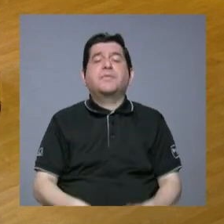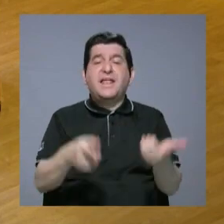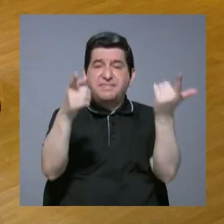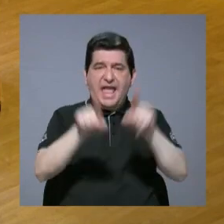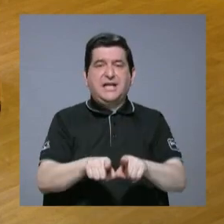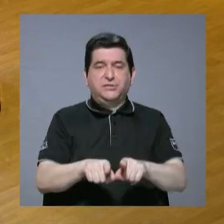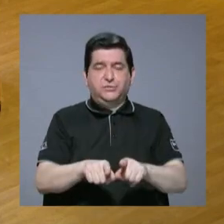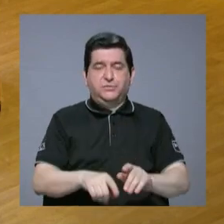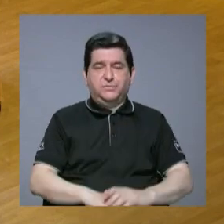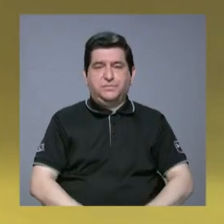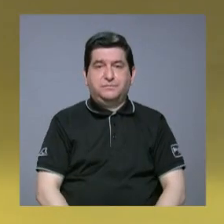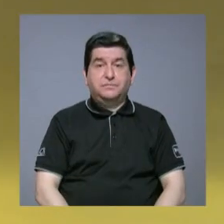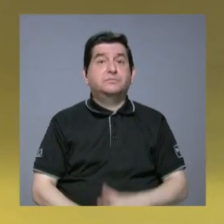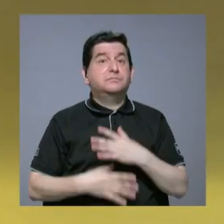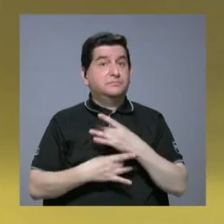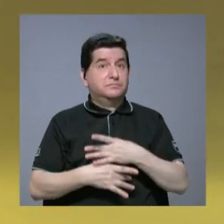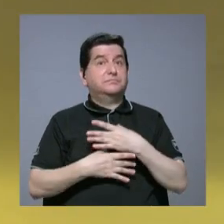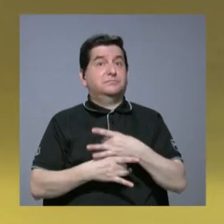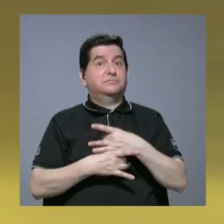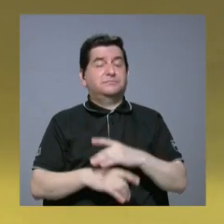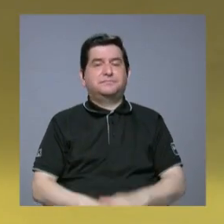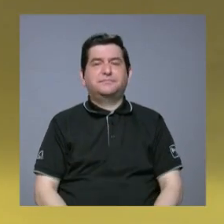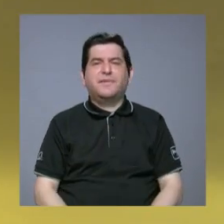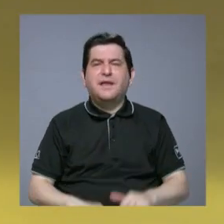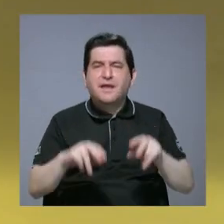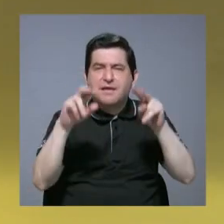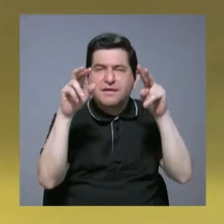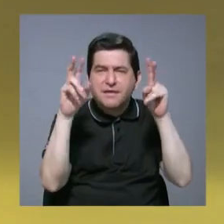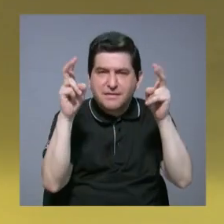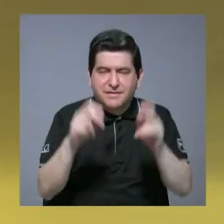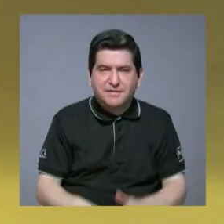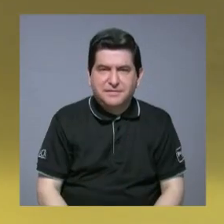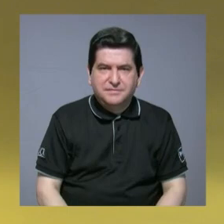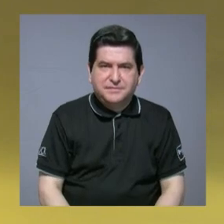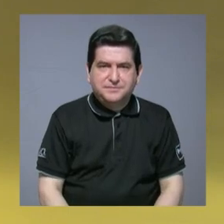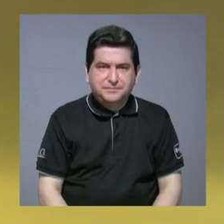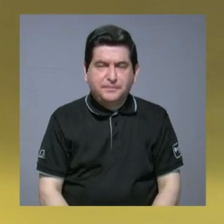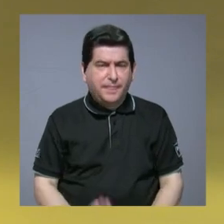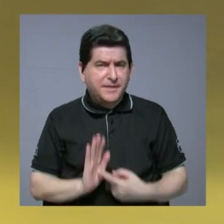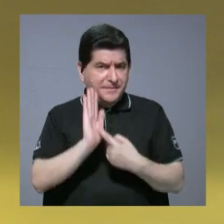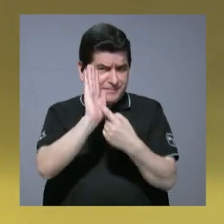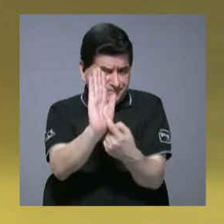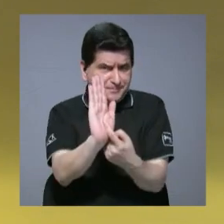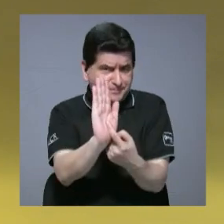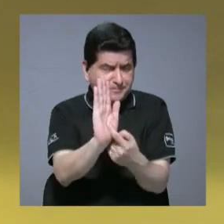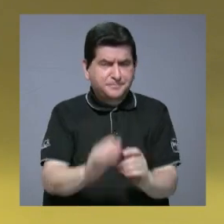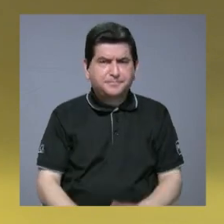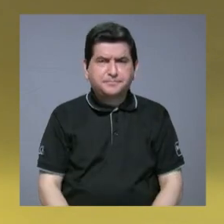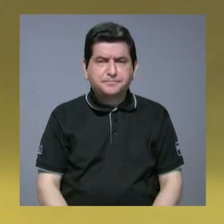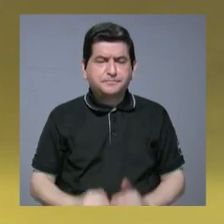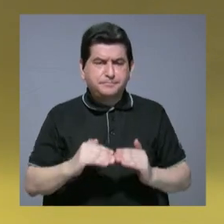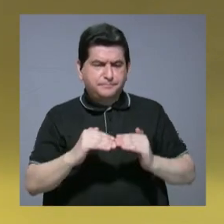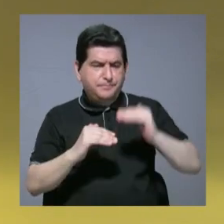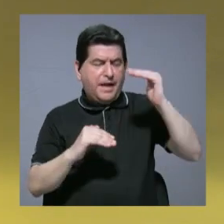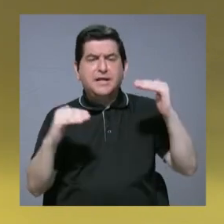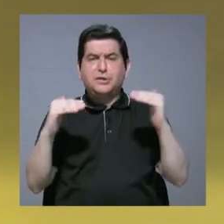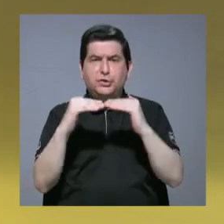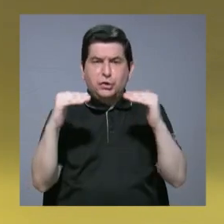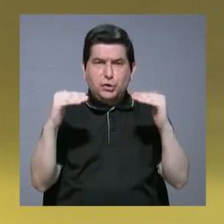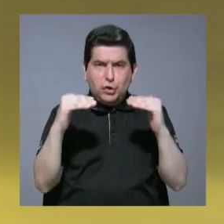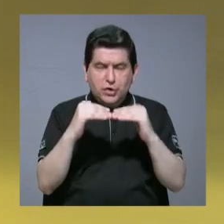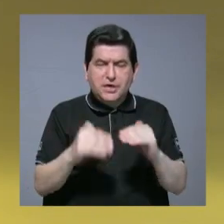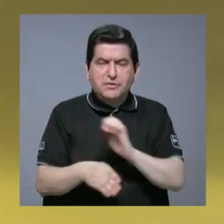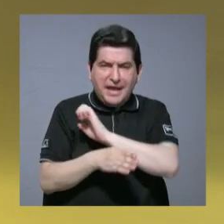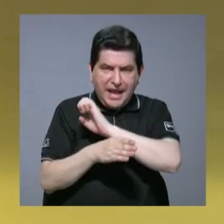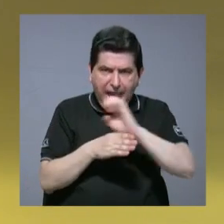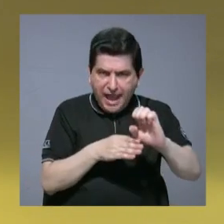hechos. Eso es muy interesante. Claro, y ese tema de eso, primero, habla de la altura